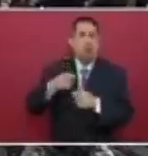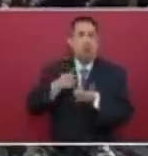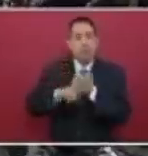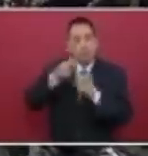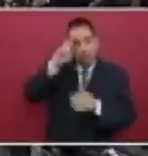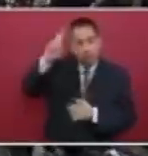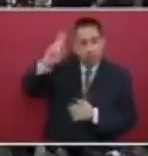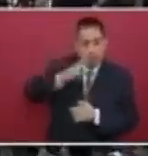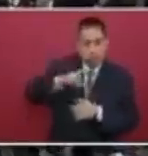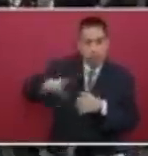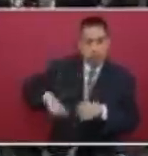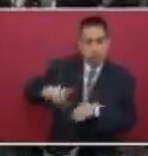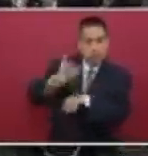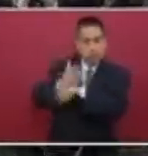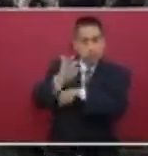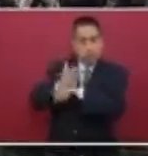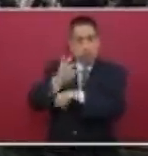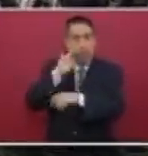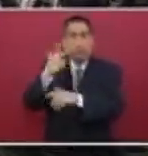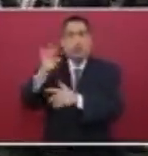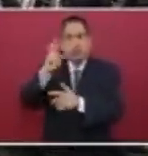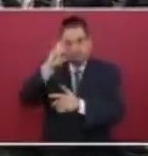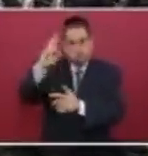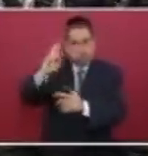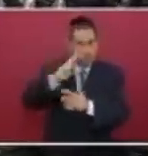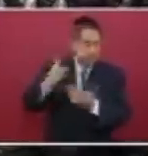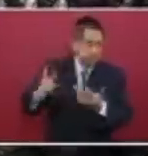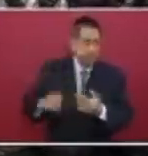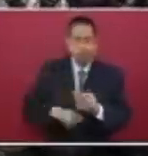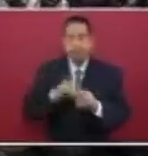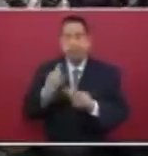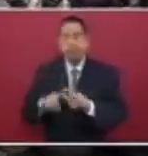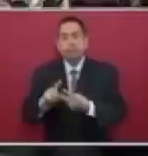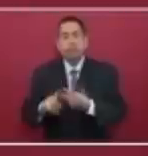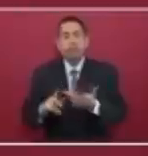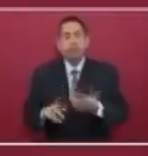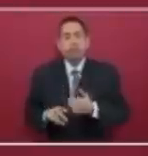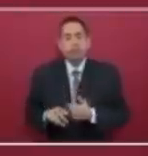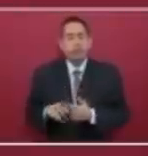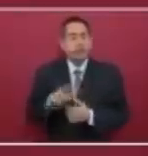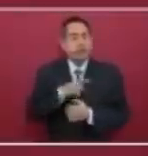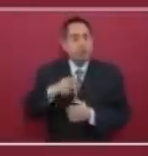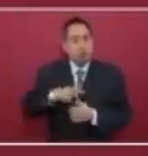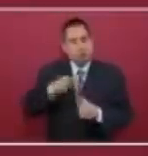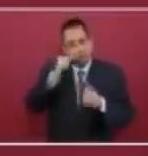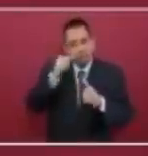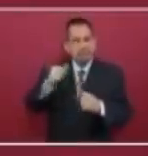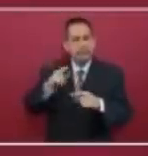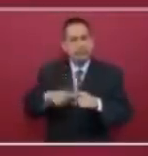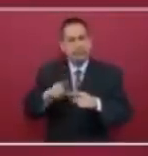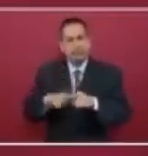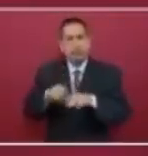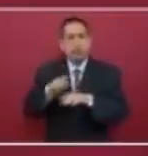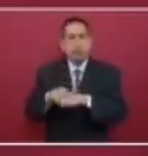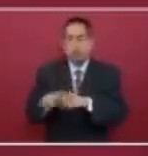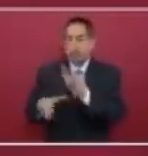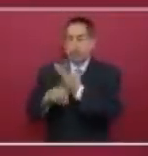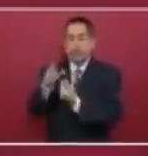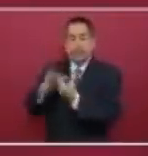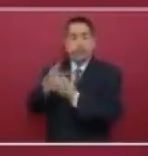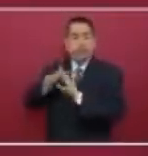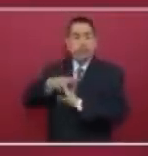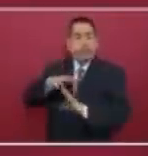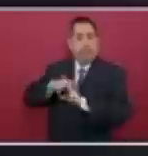eeuu nos importa mucho atender el fenómeno migratorio